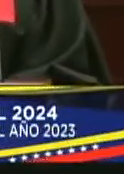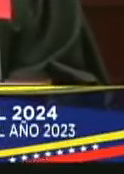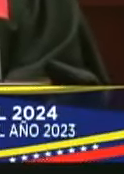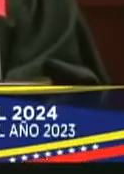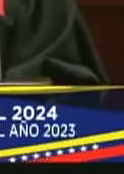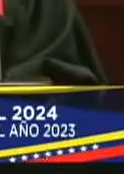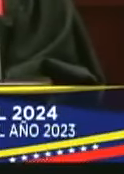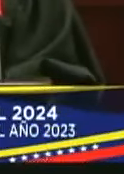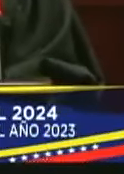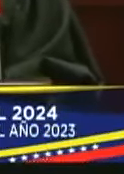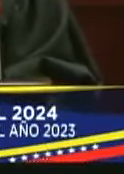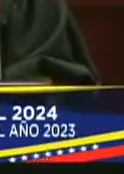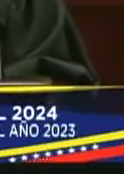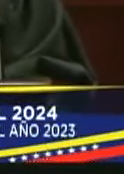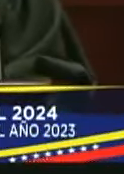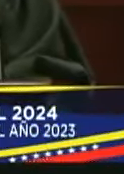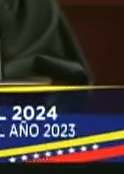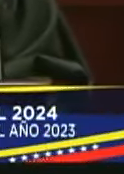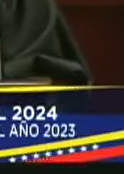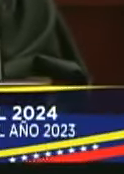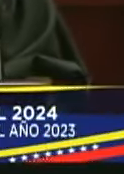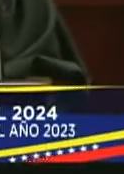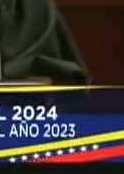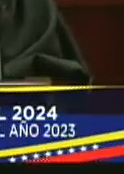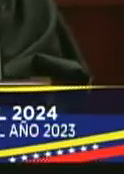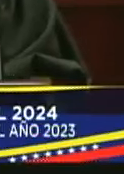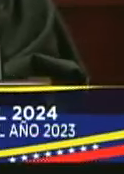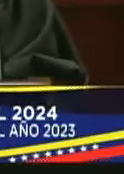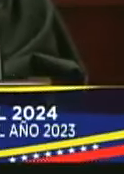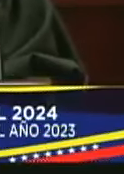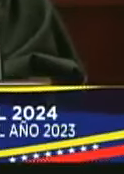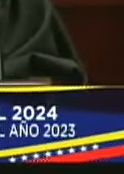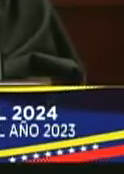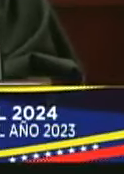imperial. El enclave petrolero de explotación